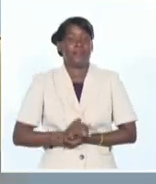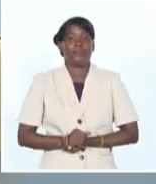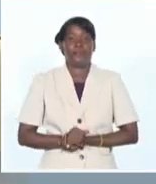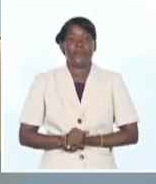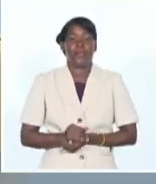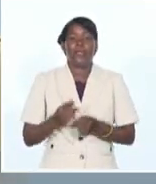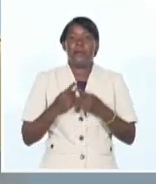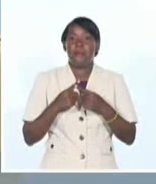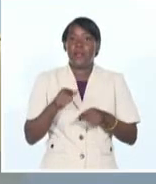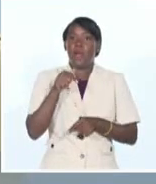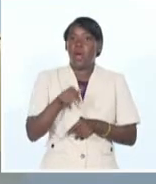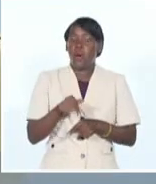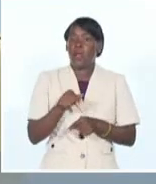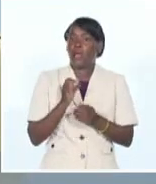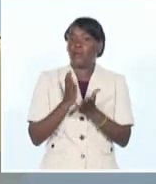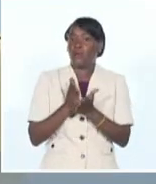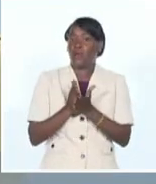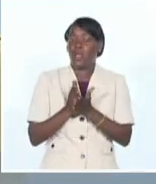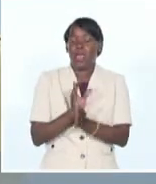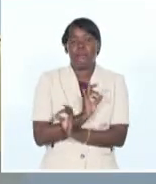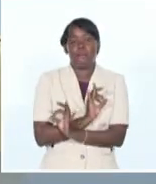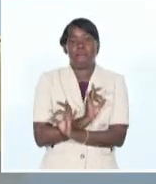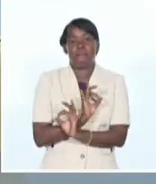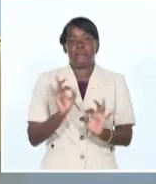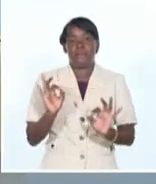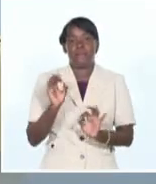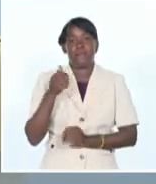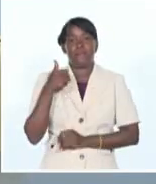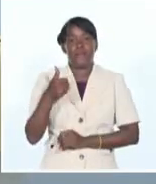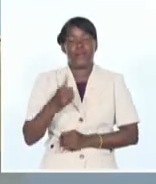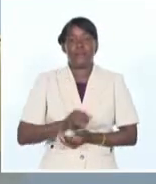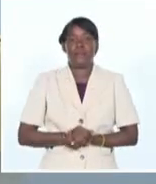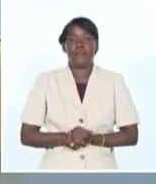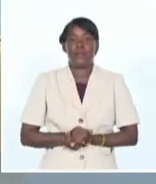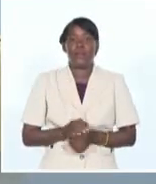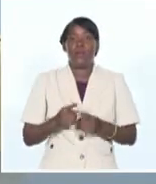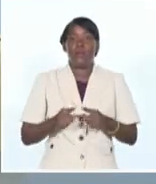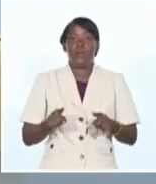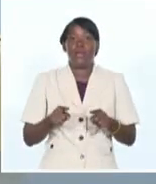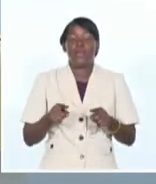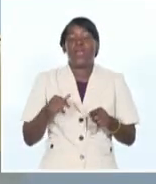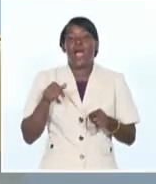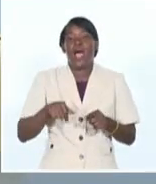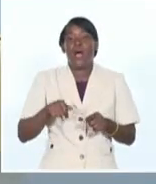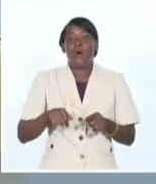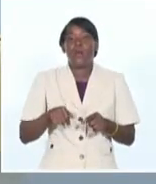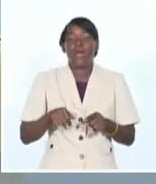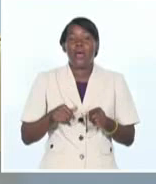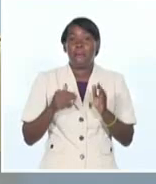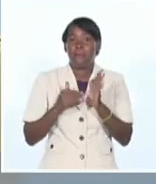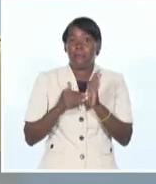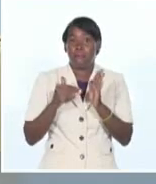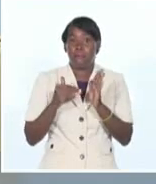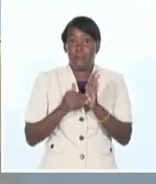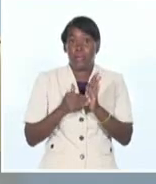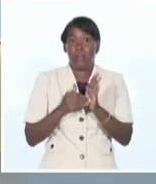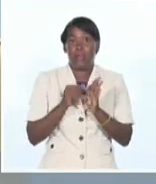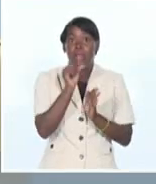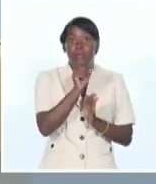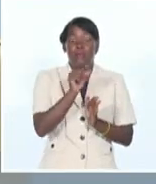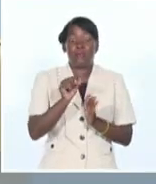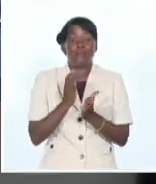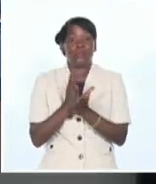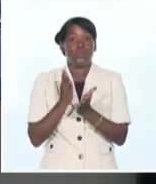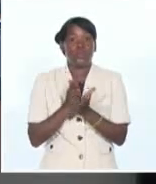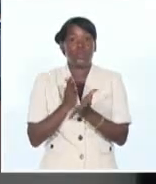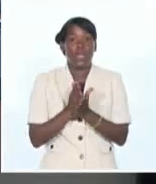semanas lectivas y se incorporan más de 1.500 nuevos estudiantes a nuestra enseñanza. De ellos,